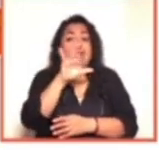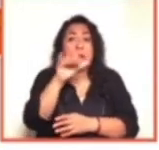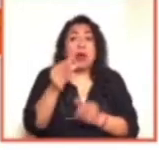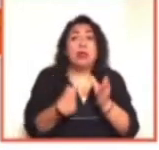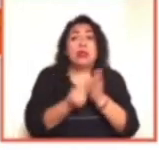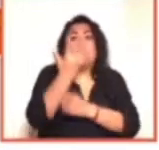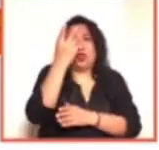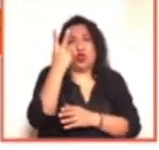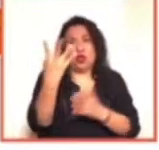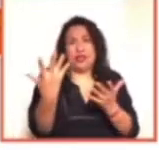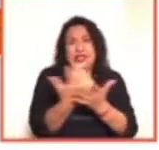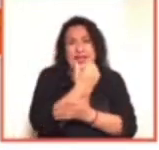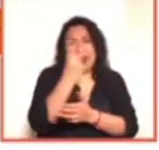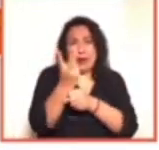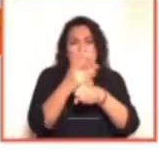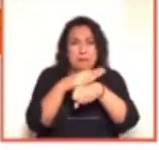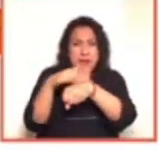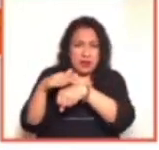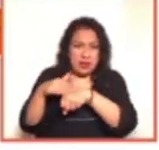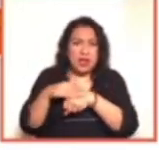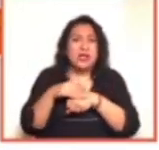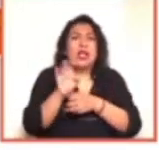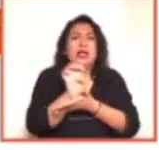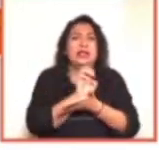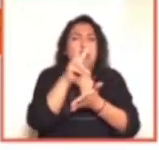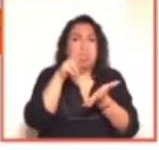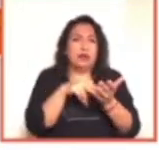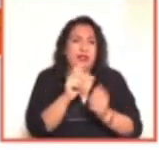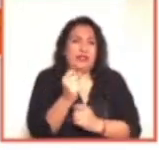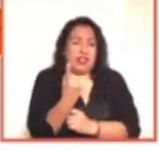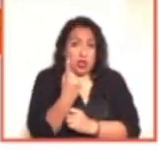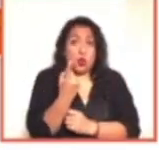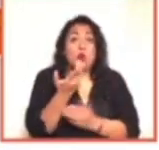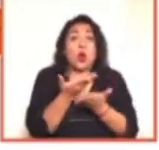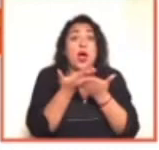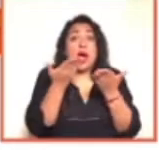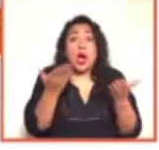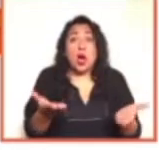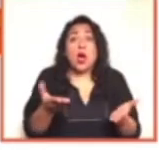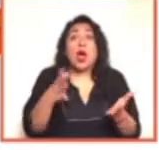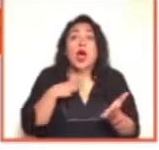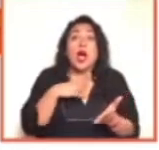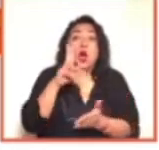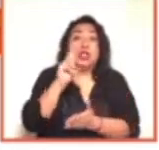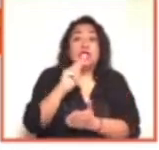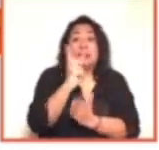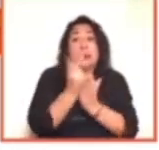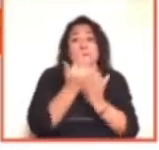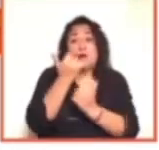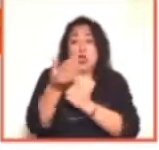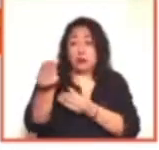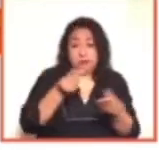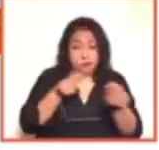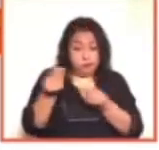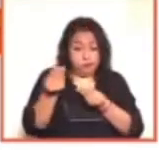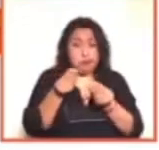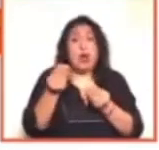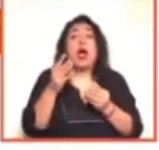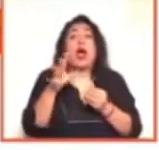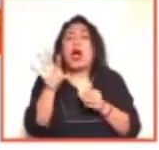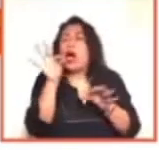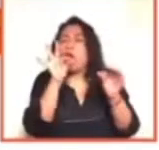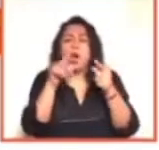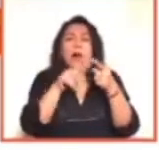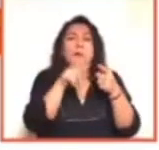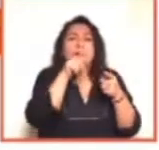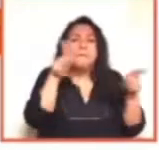de la convocatoria de coproducción escénica 2021, que en esta edición recibió 80 proyectos. Los montajes seleccionados son Pájaros,